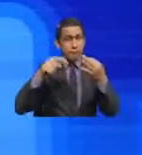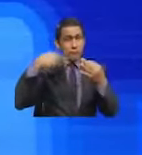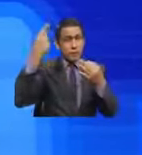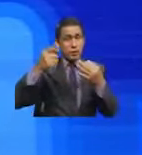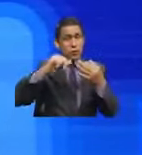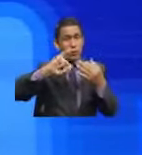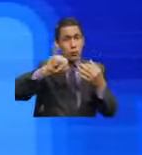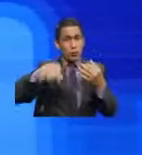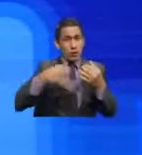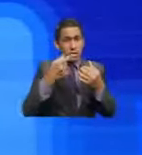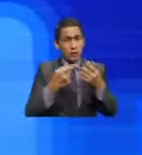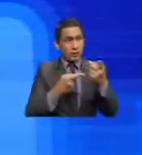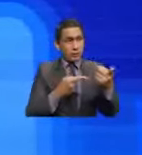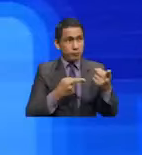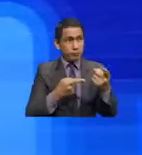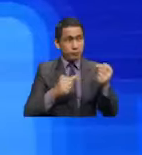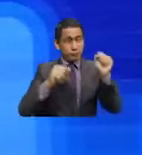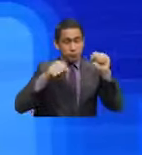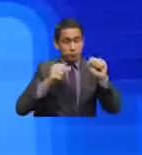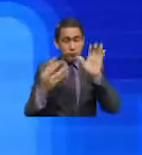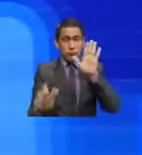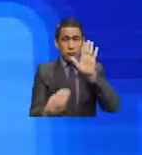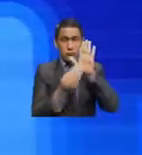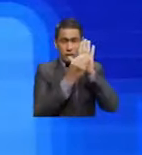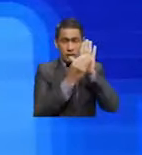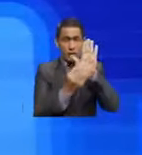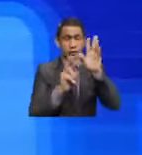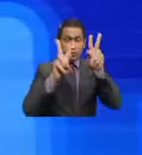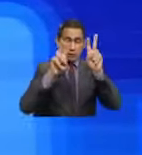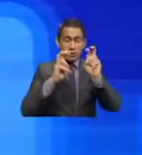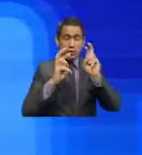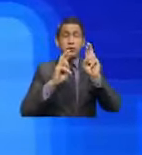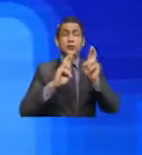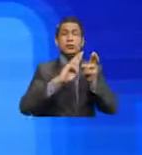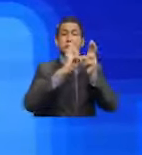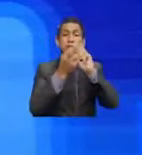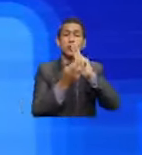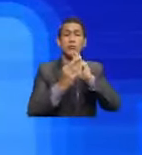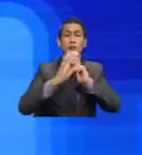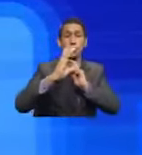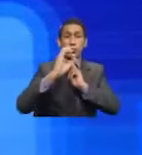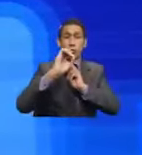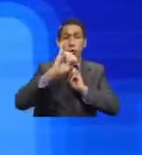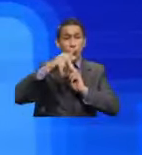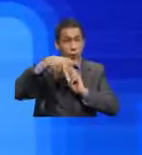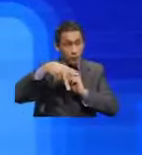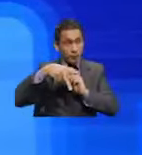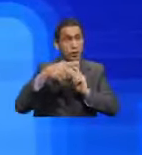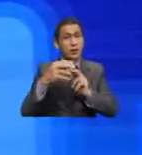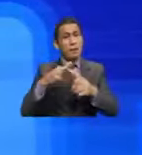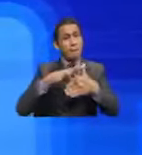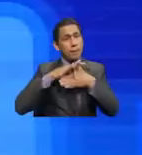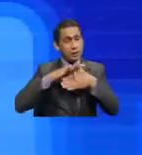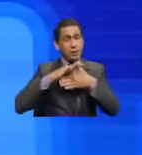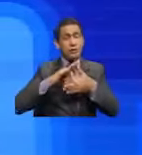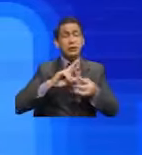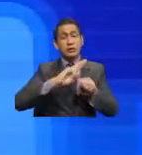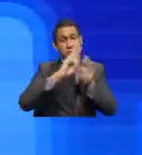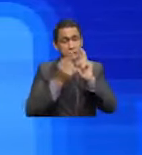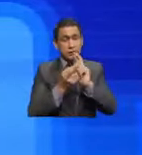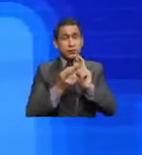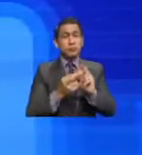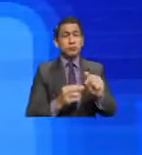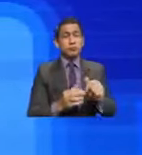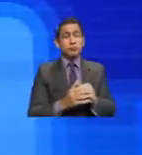jueves esté en el orden del día la aprobación de las reformas al COIP. Dijo que por el momento existen tres